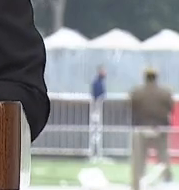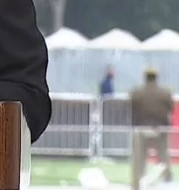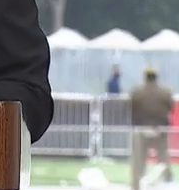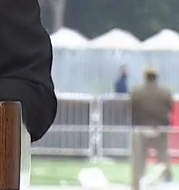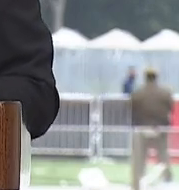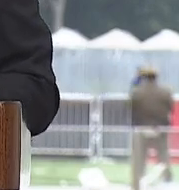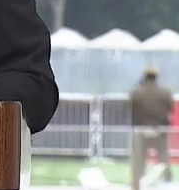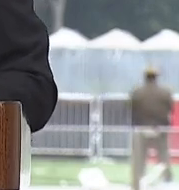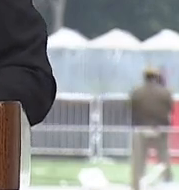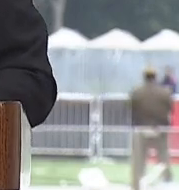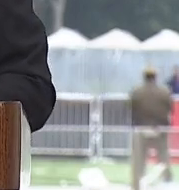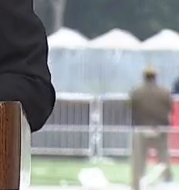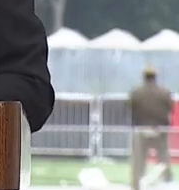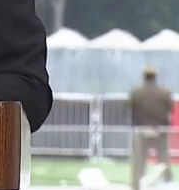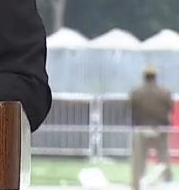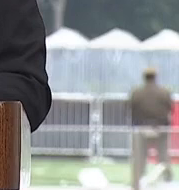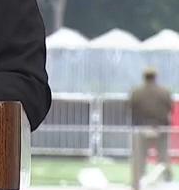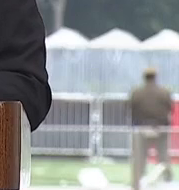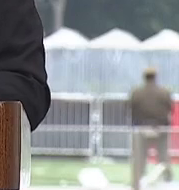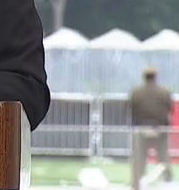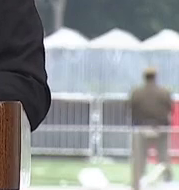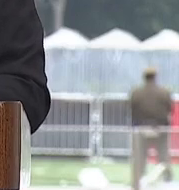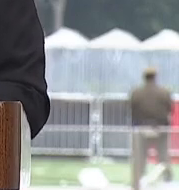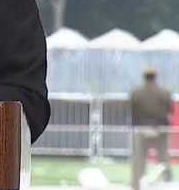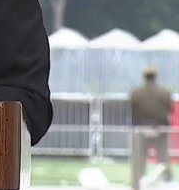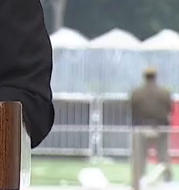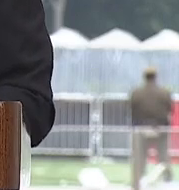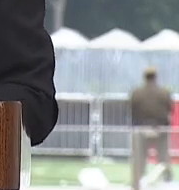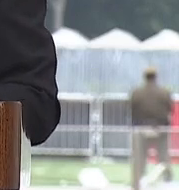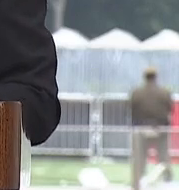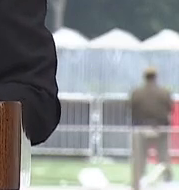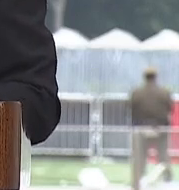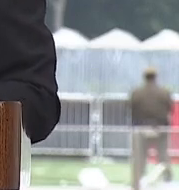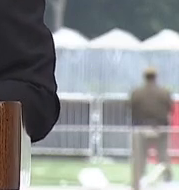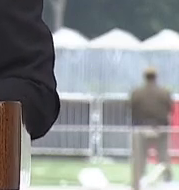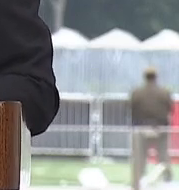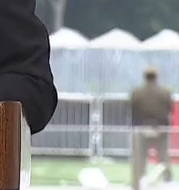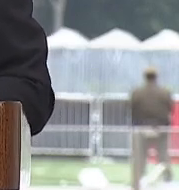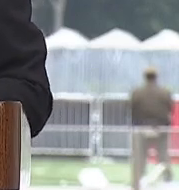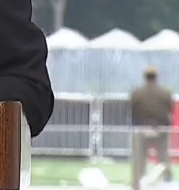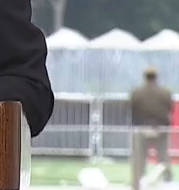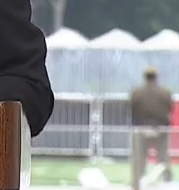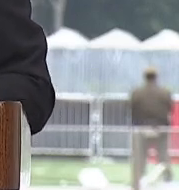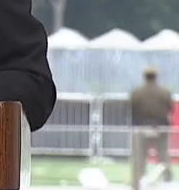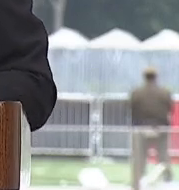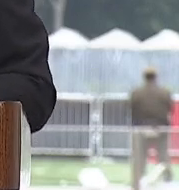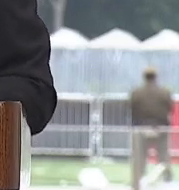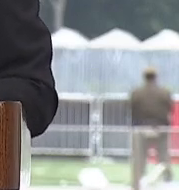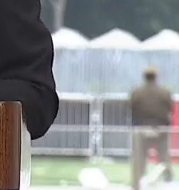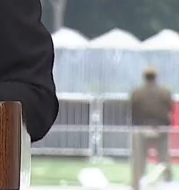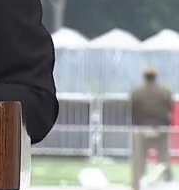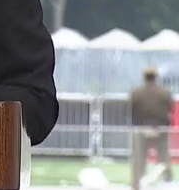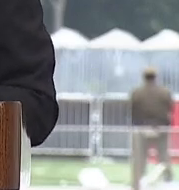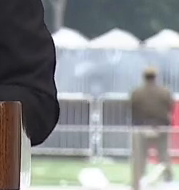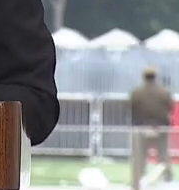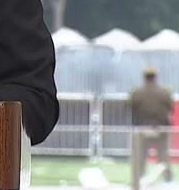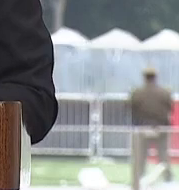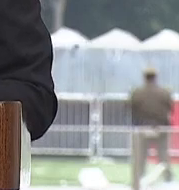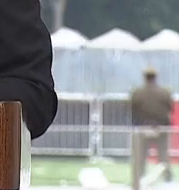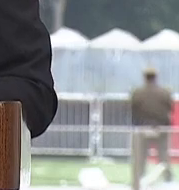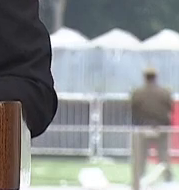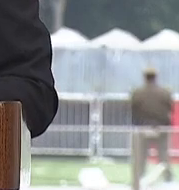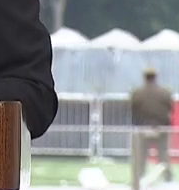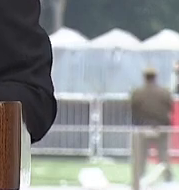la delincuencia. Son varios puntos entonces los que marcó el presidente de la República acá en este discurso, haciendo un resumen entonces de lo que han sido estos 3 años. Se ha dicho,